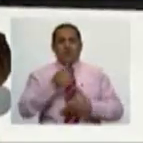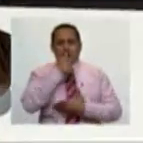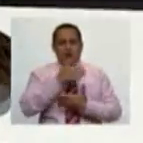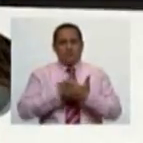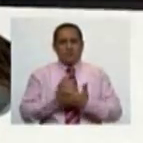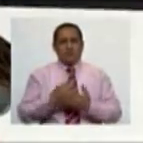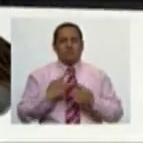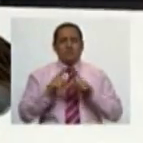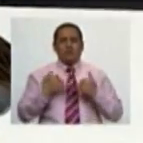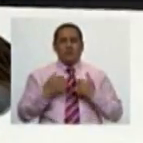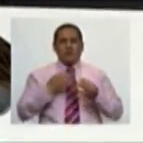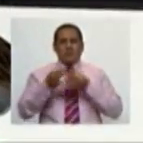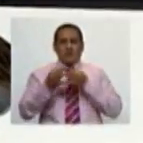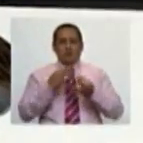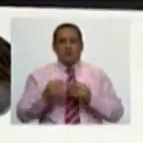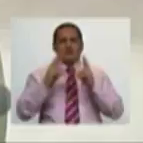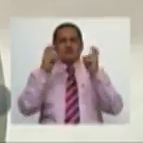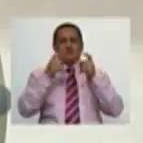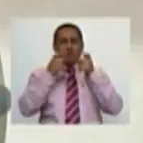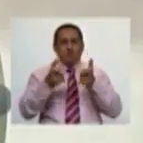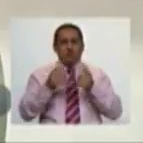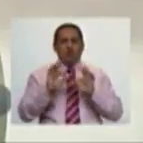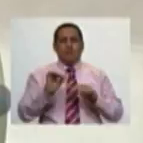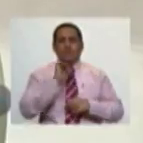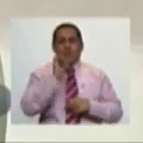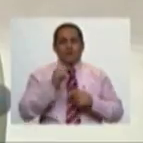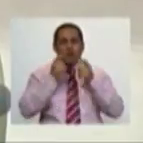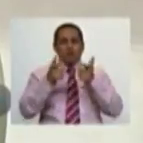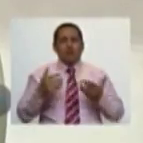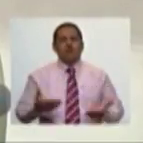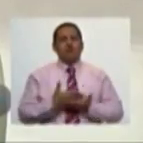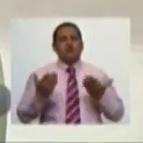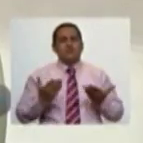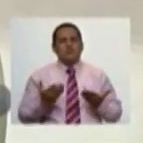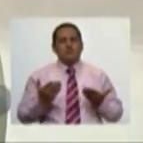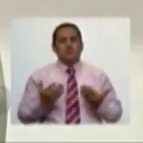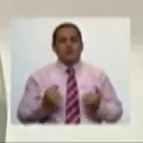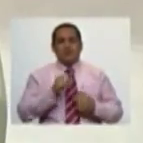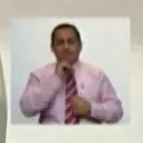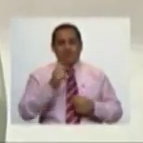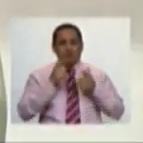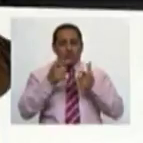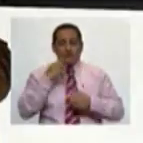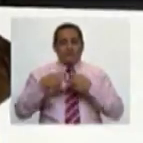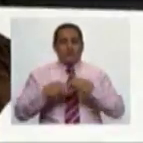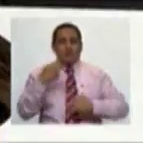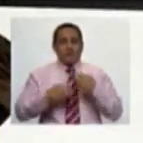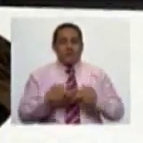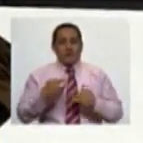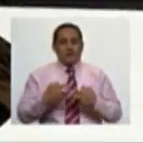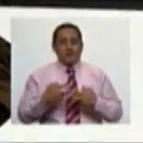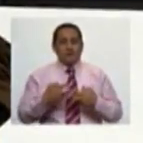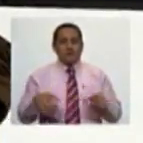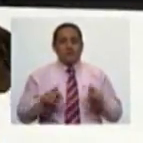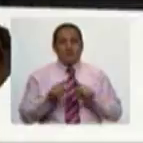o resistencia, ¿no? Claro, pero ahora vamos por el término, ¿es seguridad ciudadana o inseguridad ciudadana? ¿Ya dónde estamos? Bueno, la inseguridad es el problema,